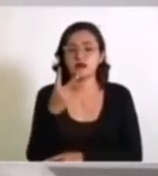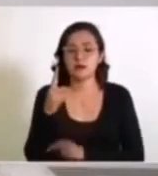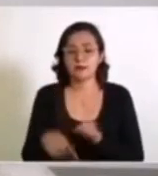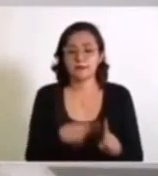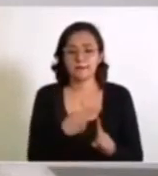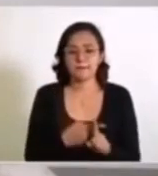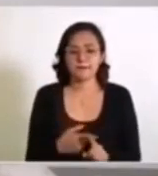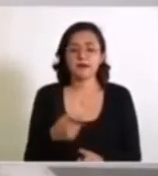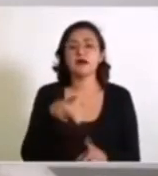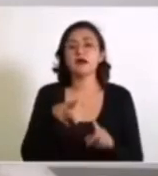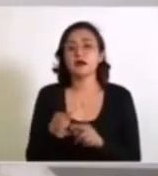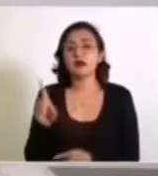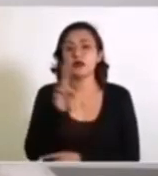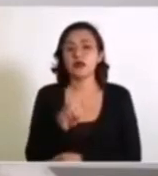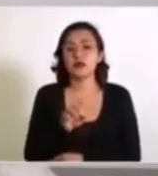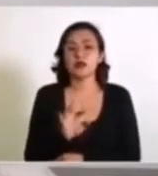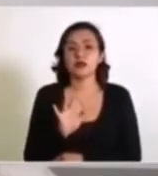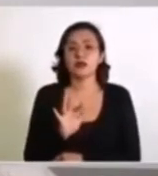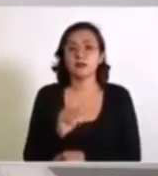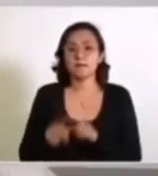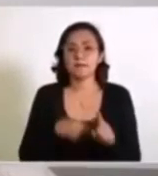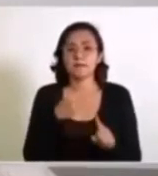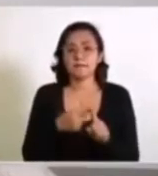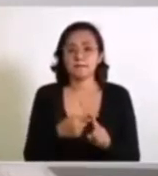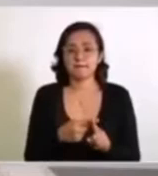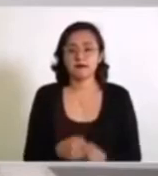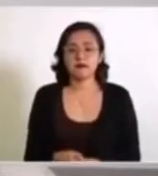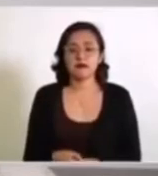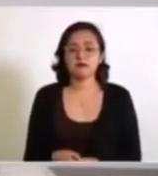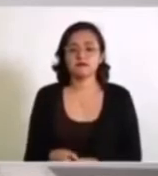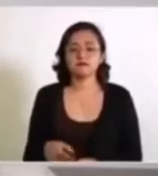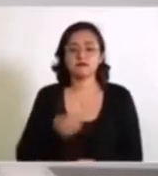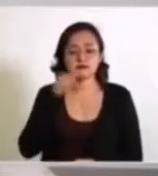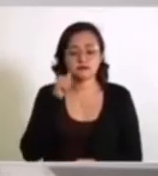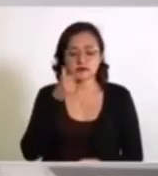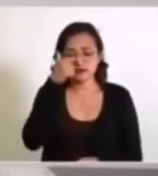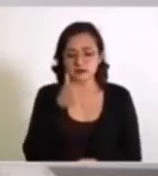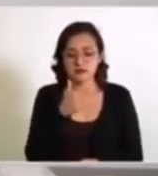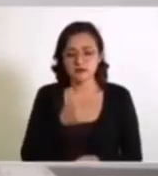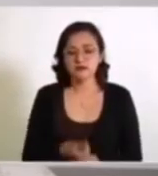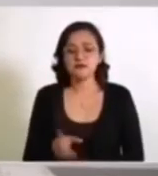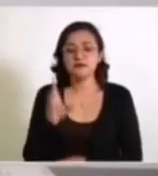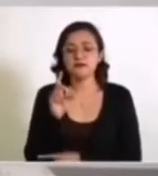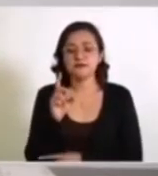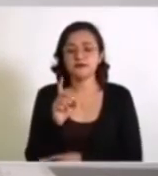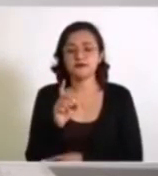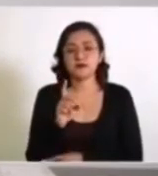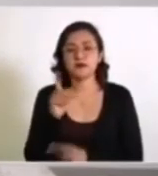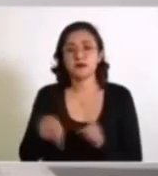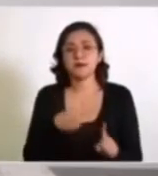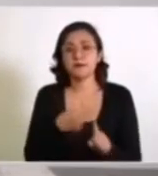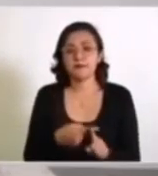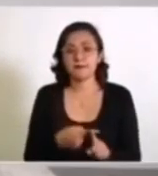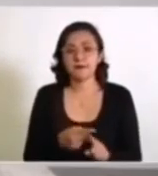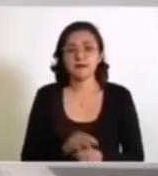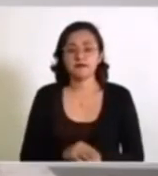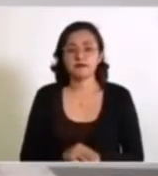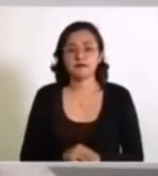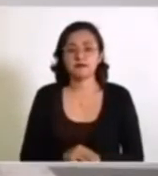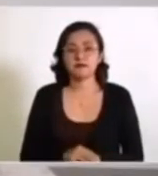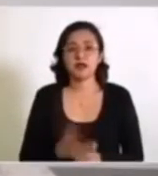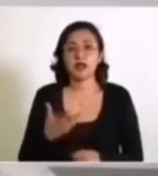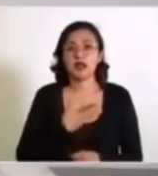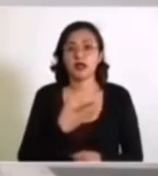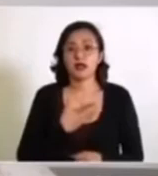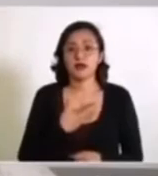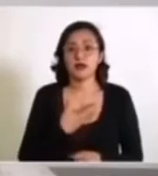más. A corte del domingo, 50 más. Y a corte de ayer por la noche, 30 positivos más. Tenemos